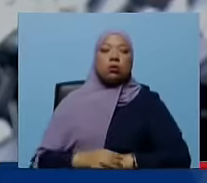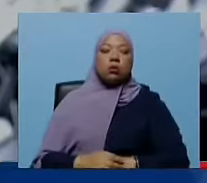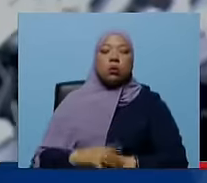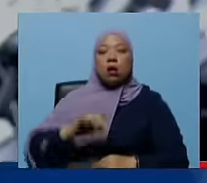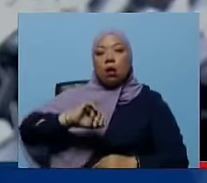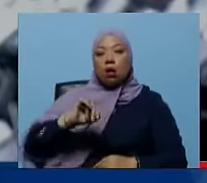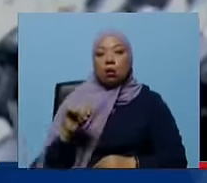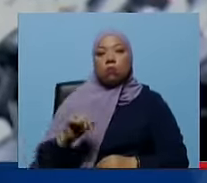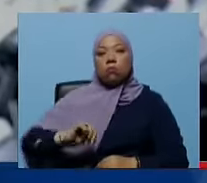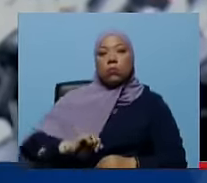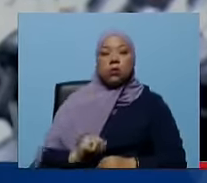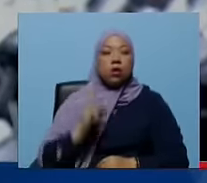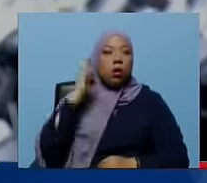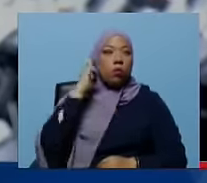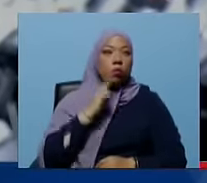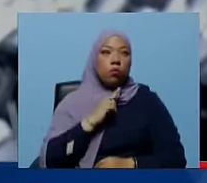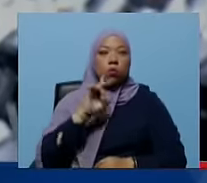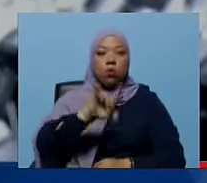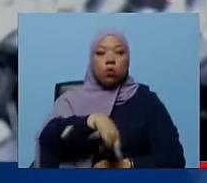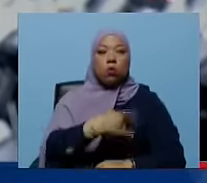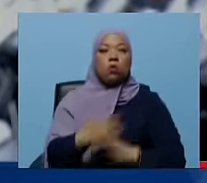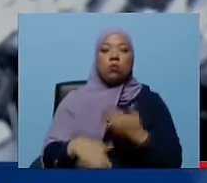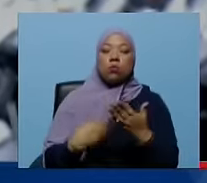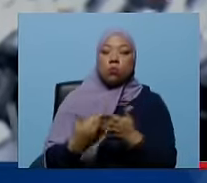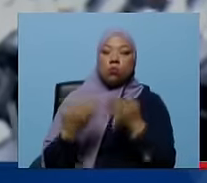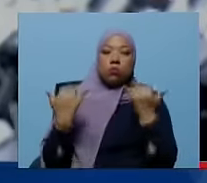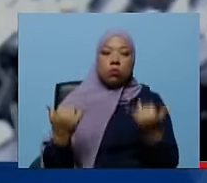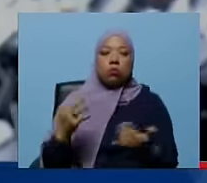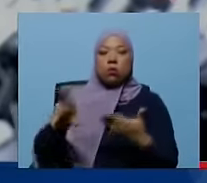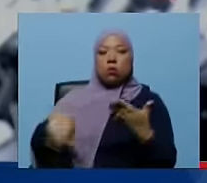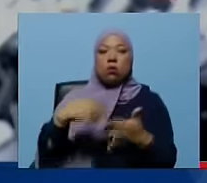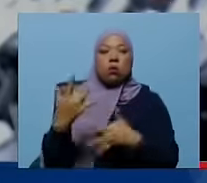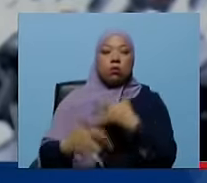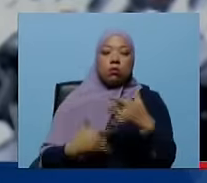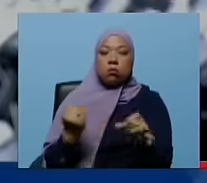Policía Nacional Bolivariana, la Universidad Nacional